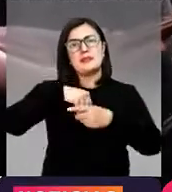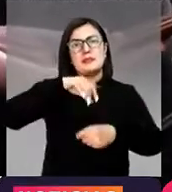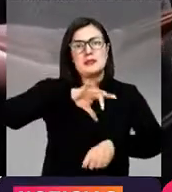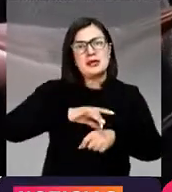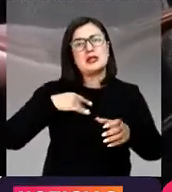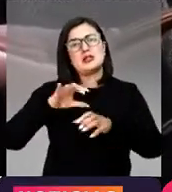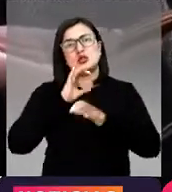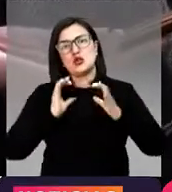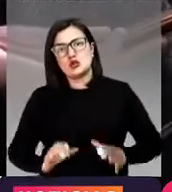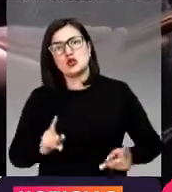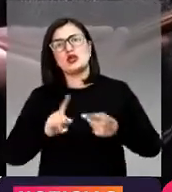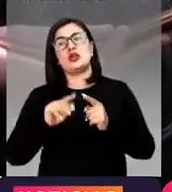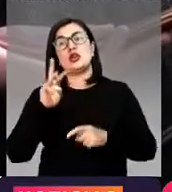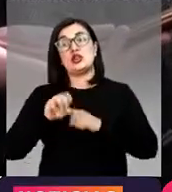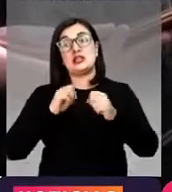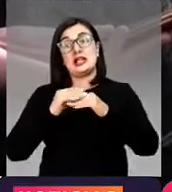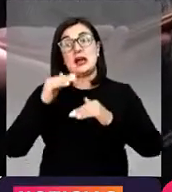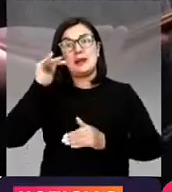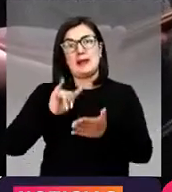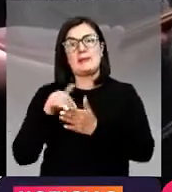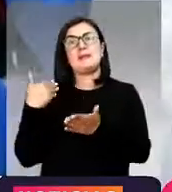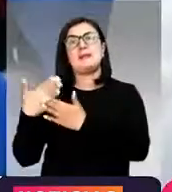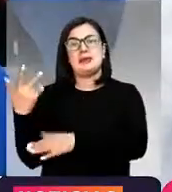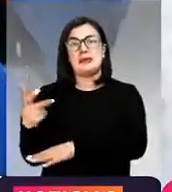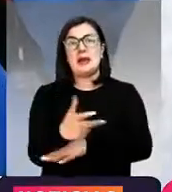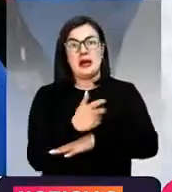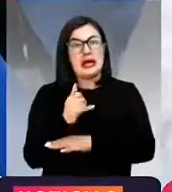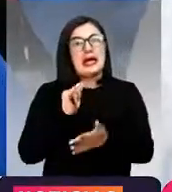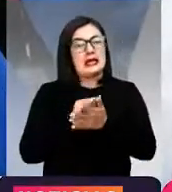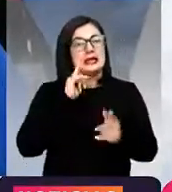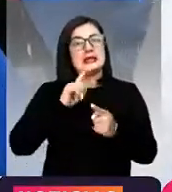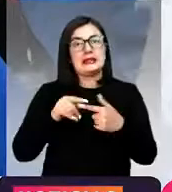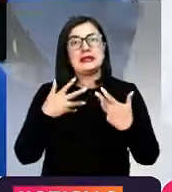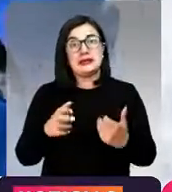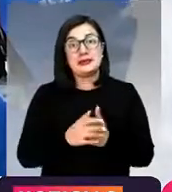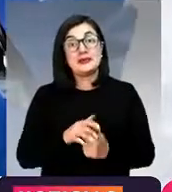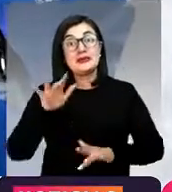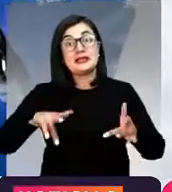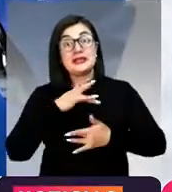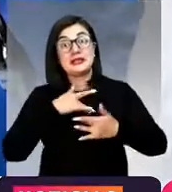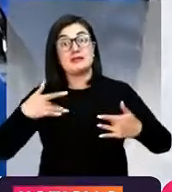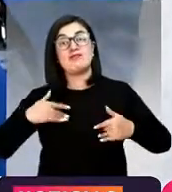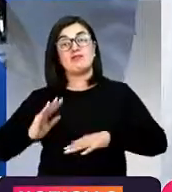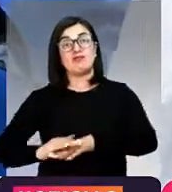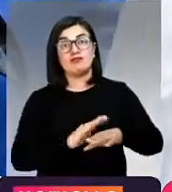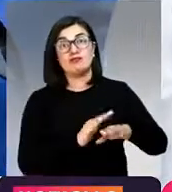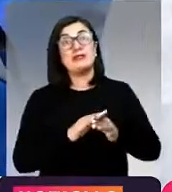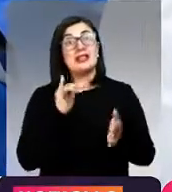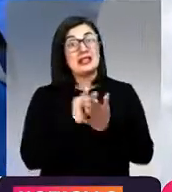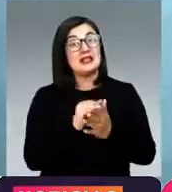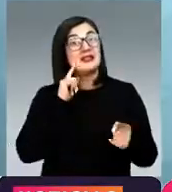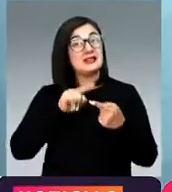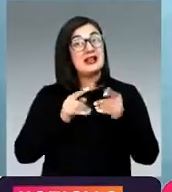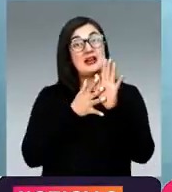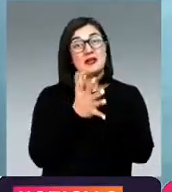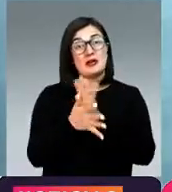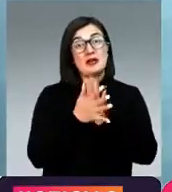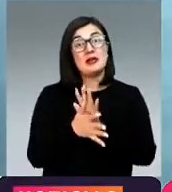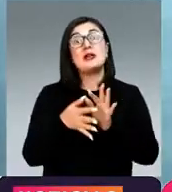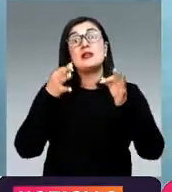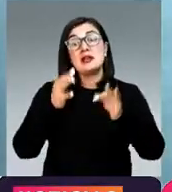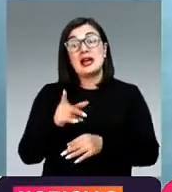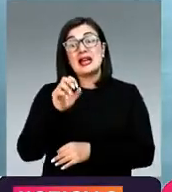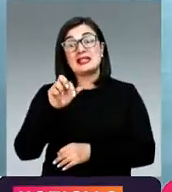ciudadanas mayores de 80 años estamos en este propósito la secretaria de salud manifestó que de acuerdo a esta información la vacuna de astrazéneca